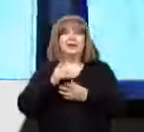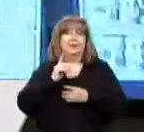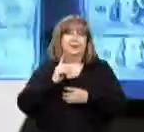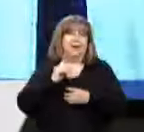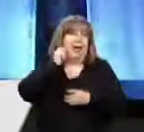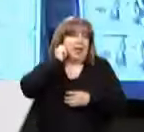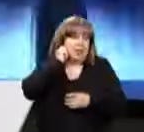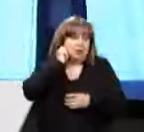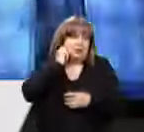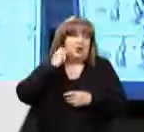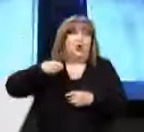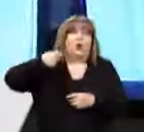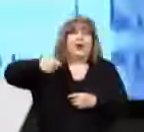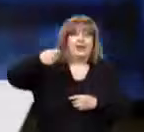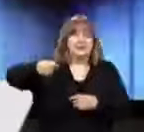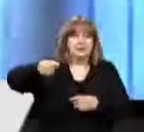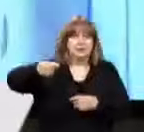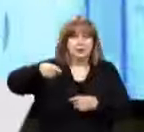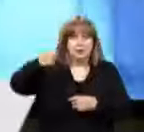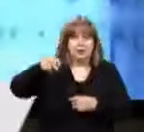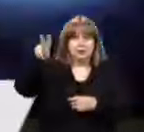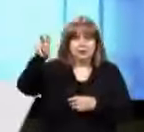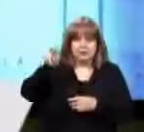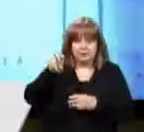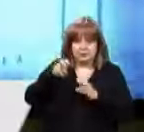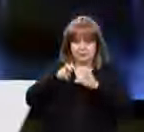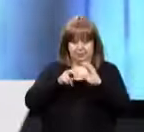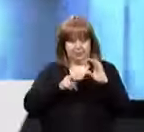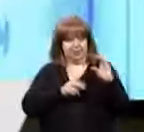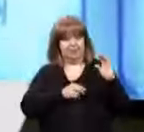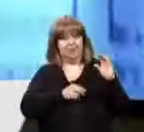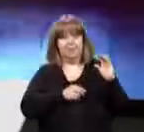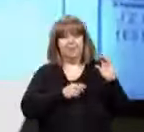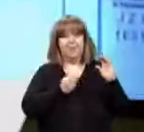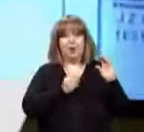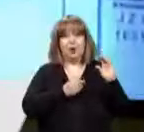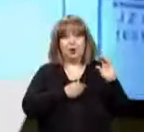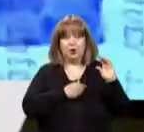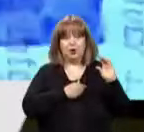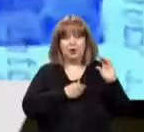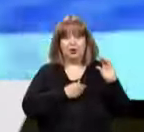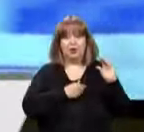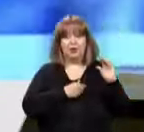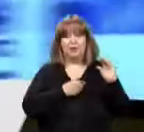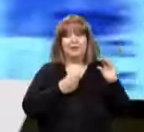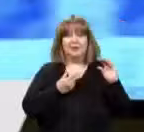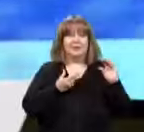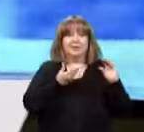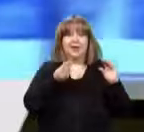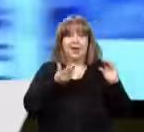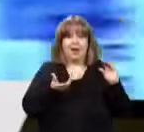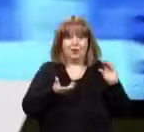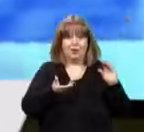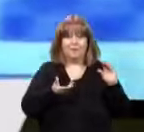Claro porque sabiendo que la jubilaciones digamos no abarcan todas las necesidades que tenemos o las que quisiéramos entonces